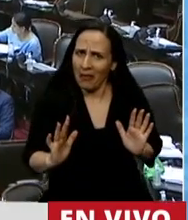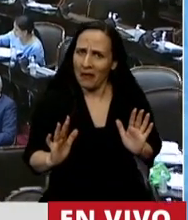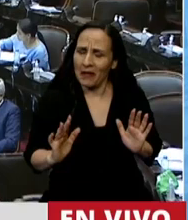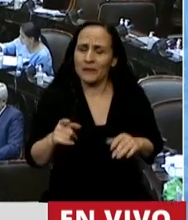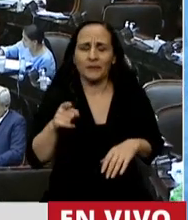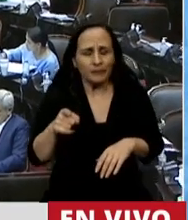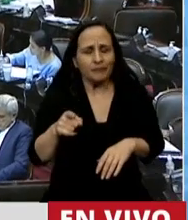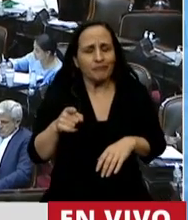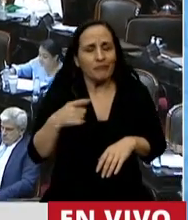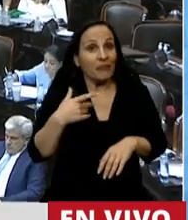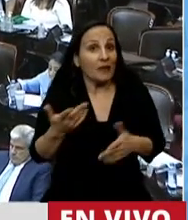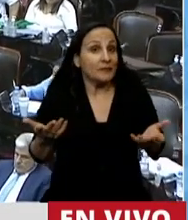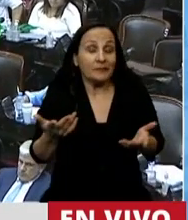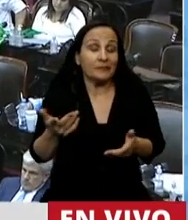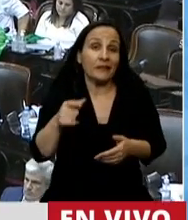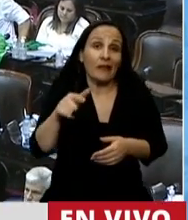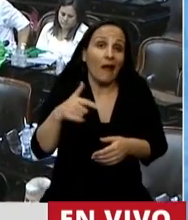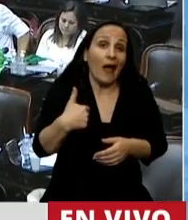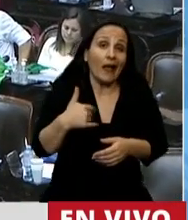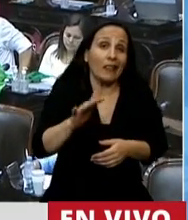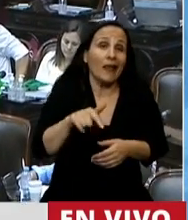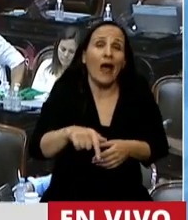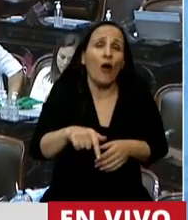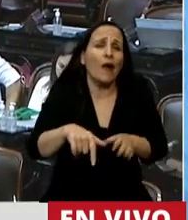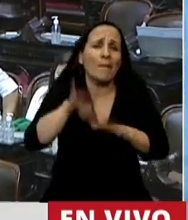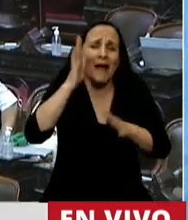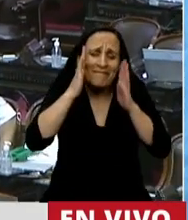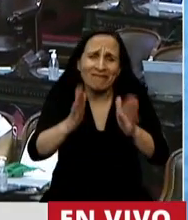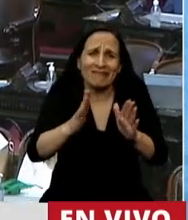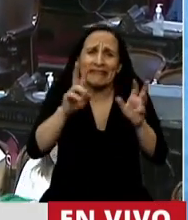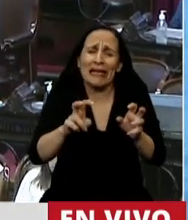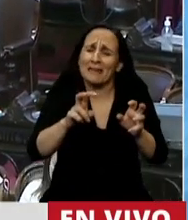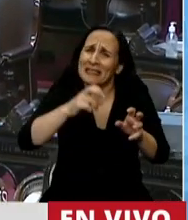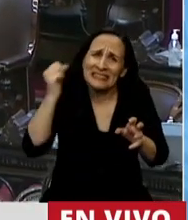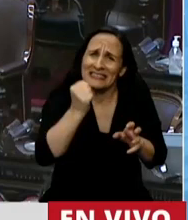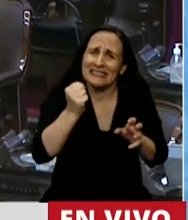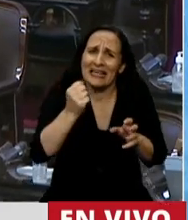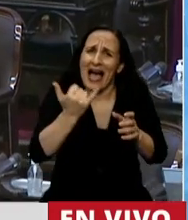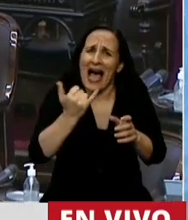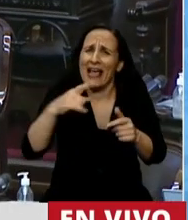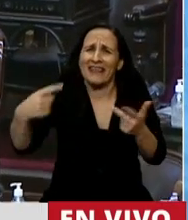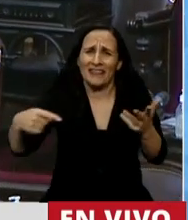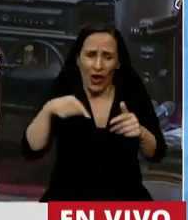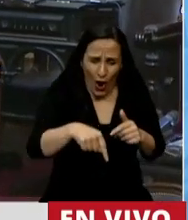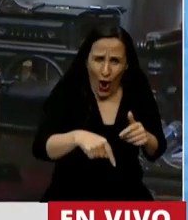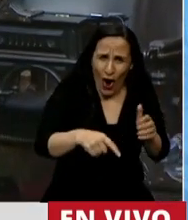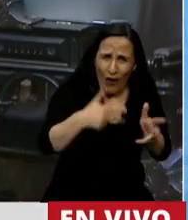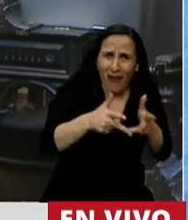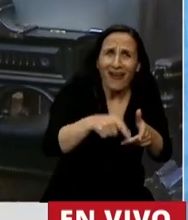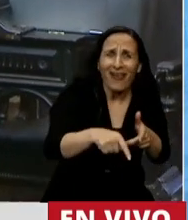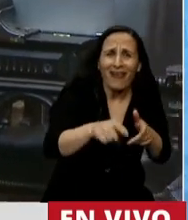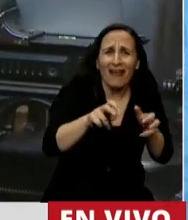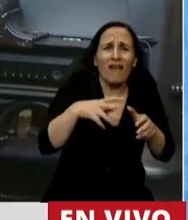presidente, la Argentina tiene otras prioridades. La verdad que tratar este proyecto sin un debate